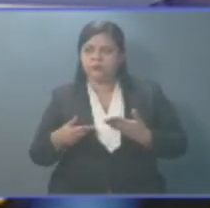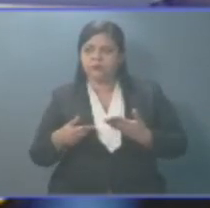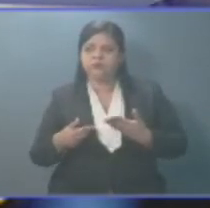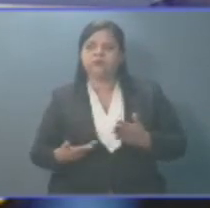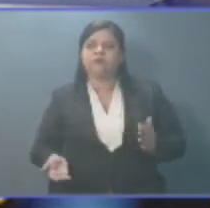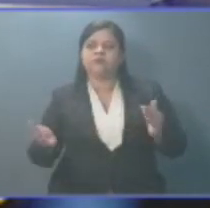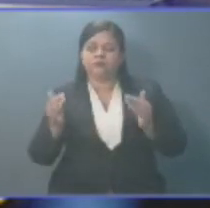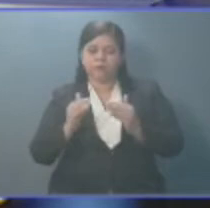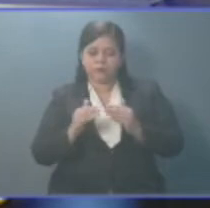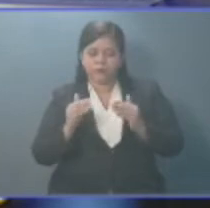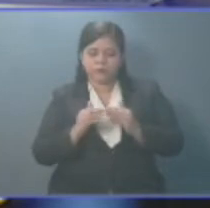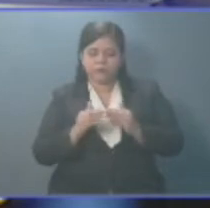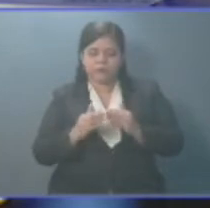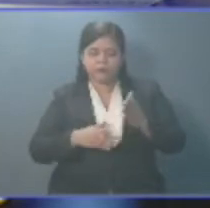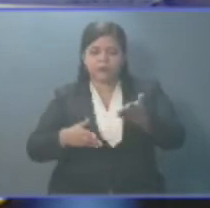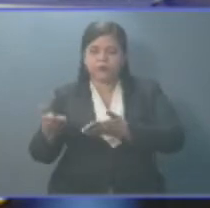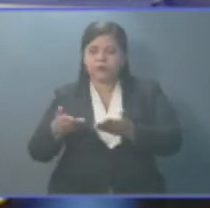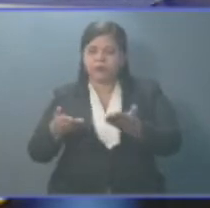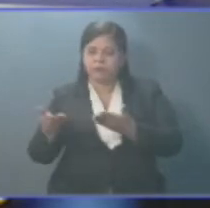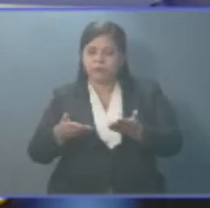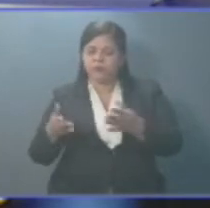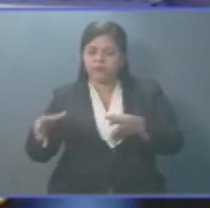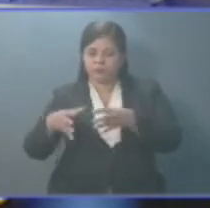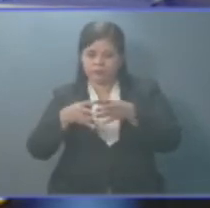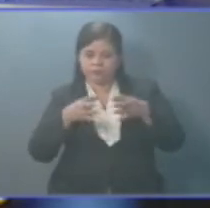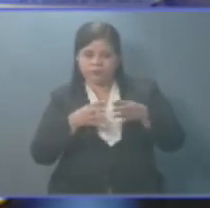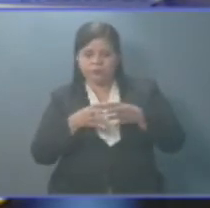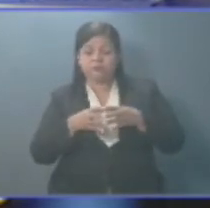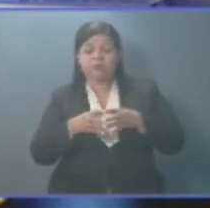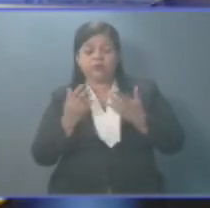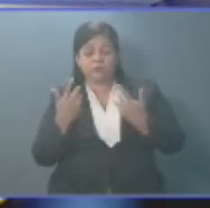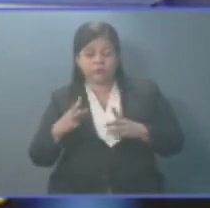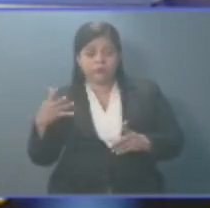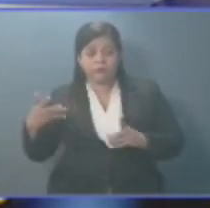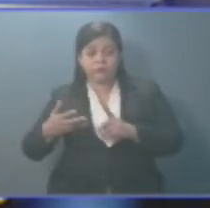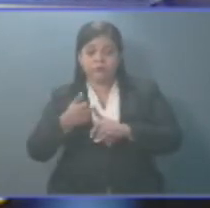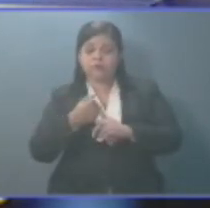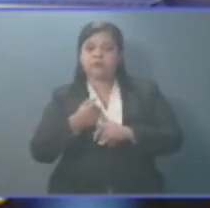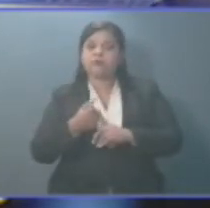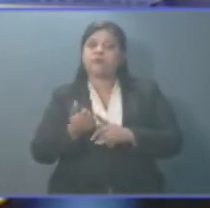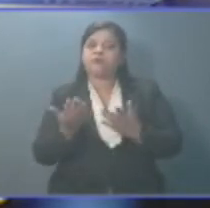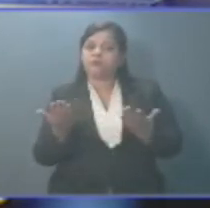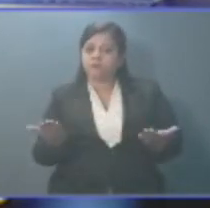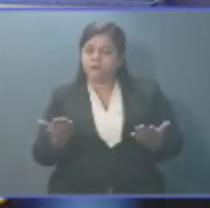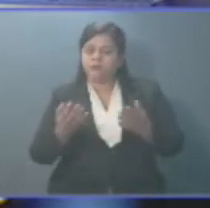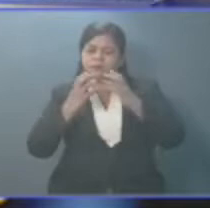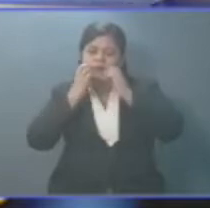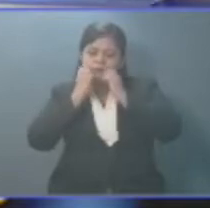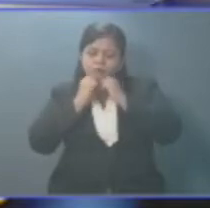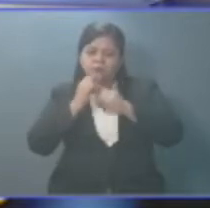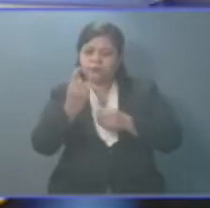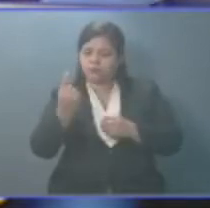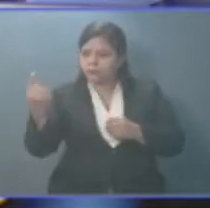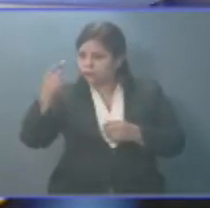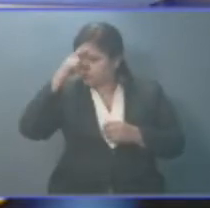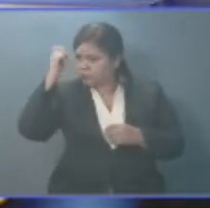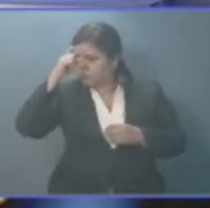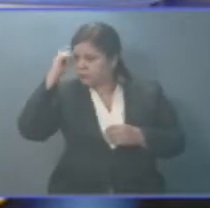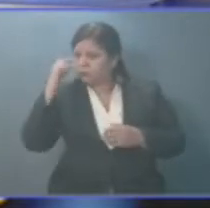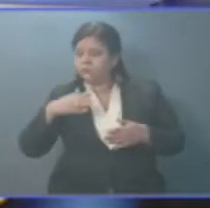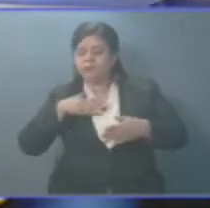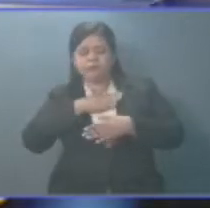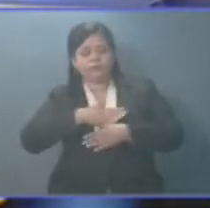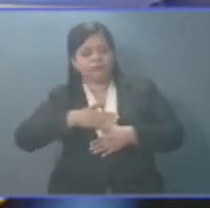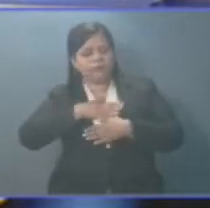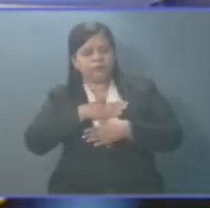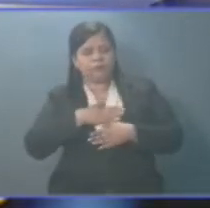de negociación colectiva, el cual tiene como finalidad velar porque los trabajadores gocen de